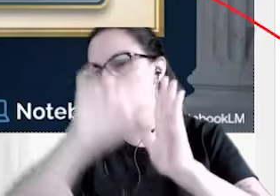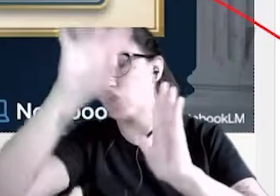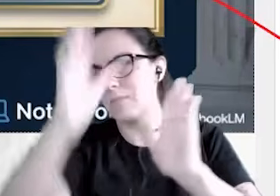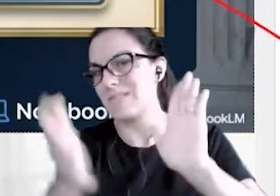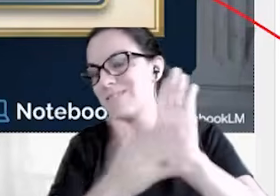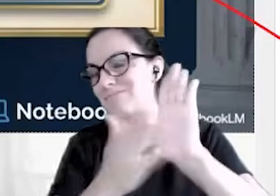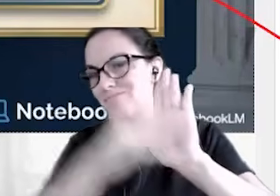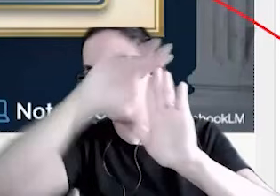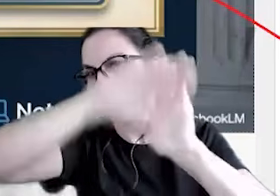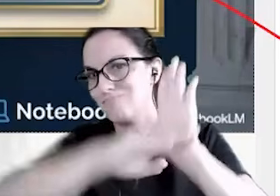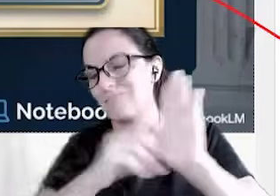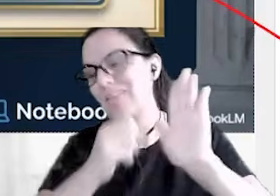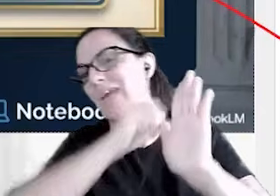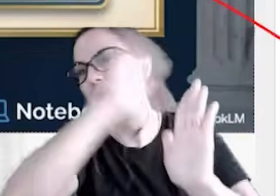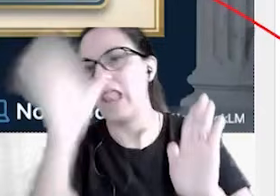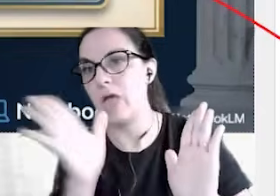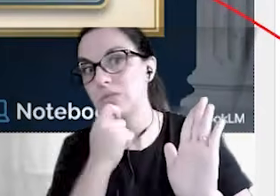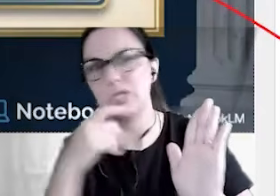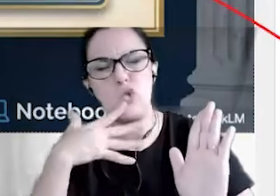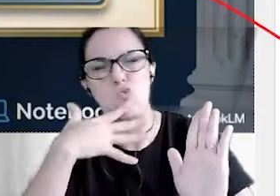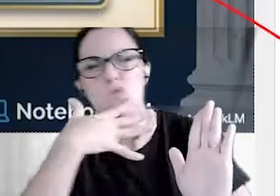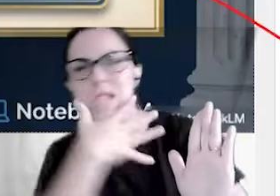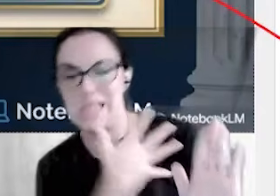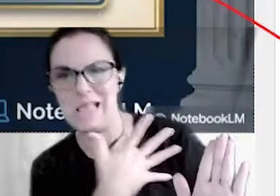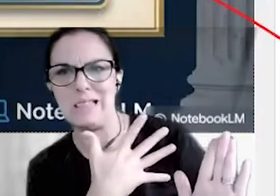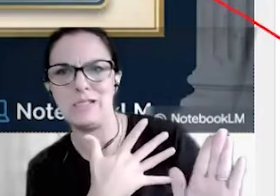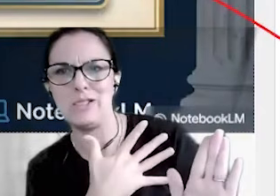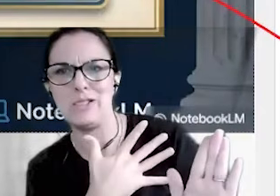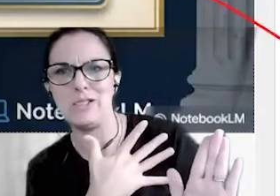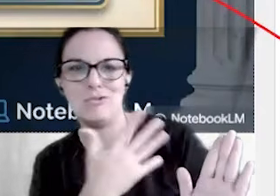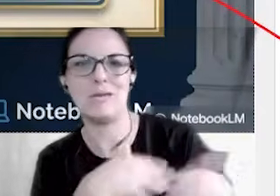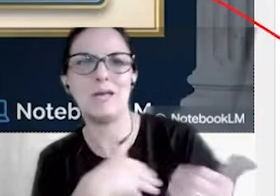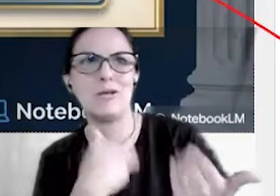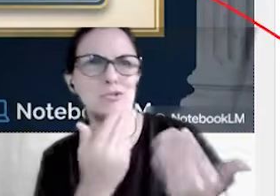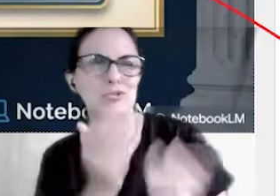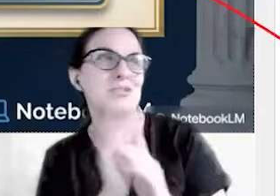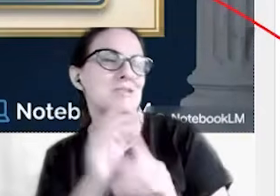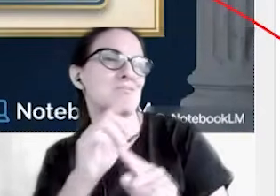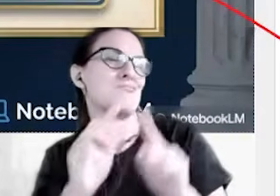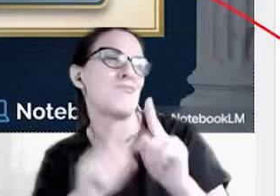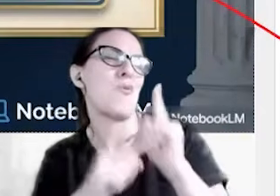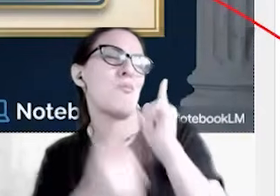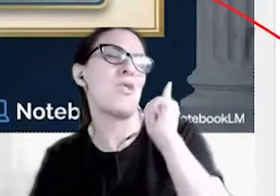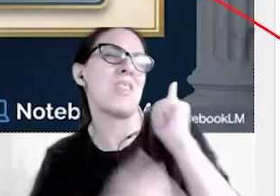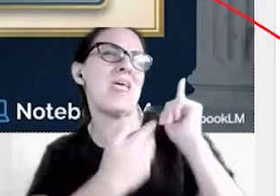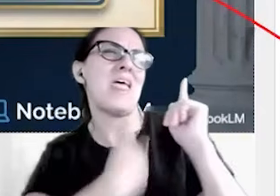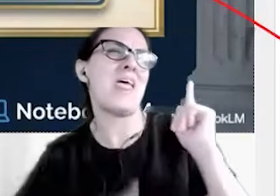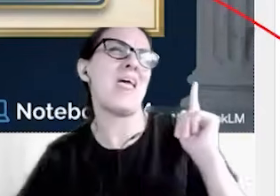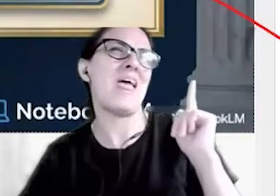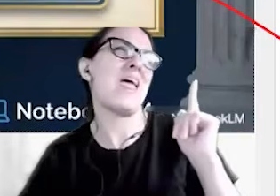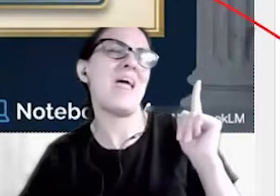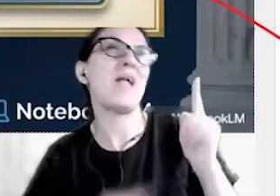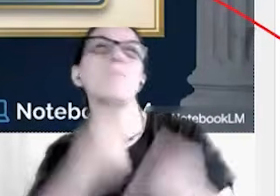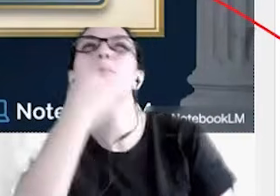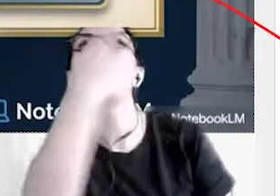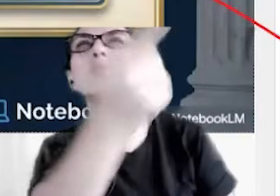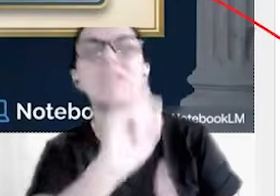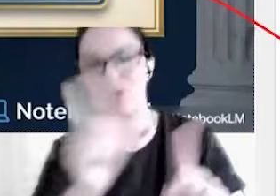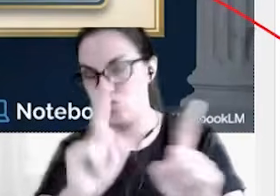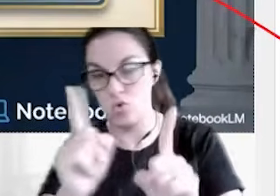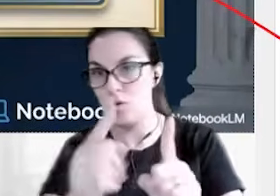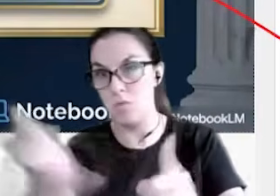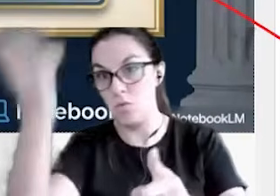no se interprete, lejos de ir a los mensajes del Poder Ejecutivo, deberías haber ido porque hubo un